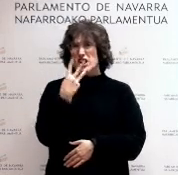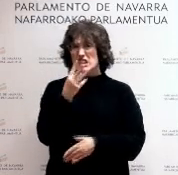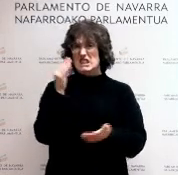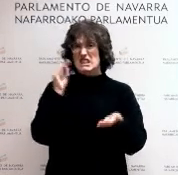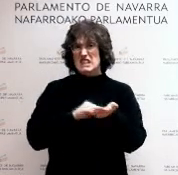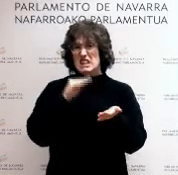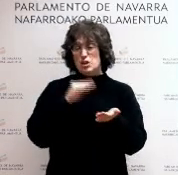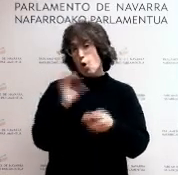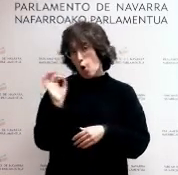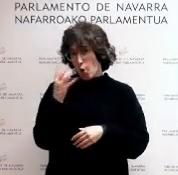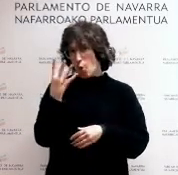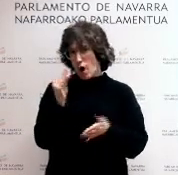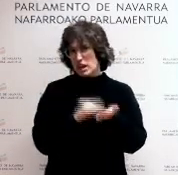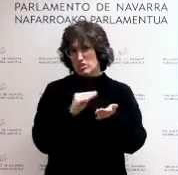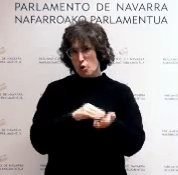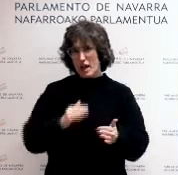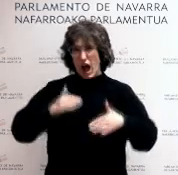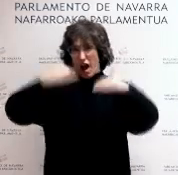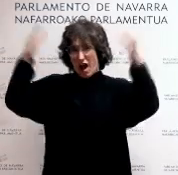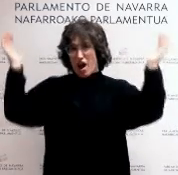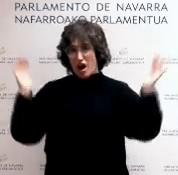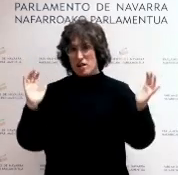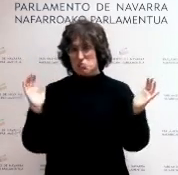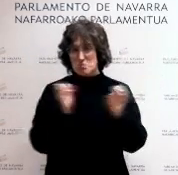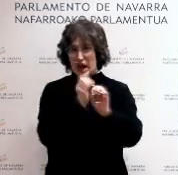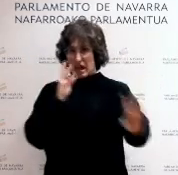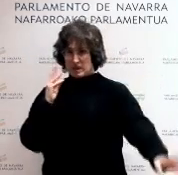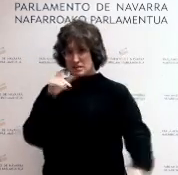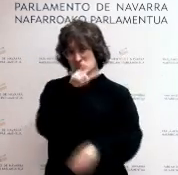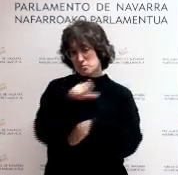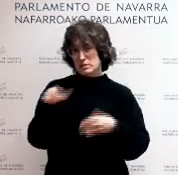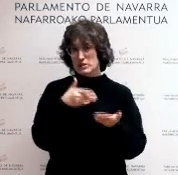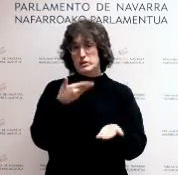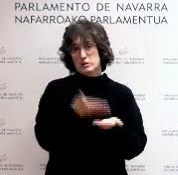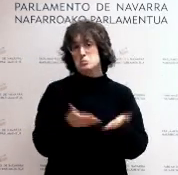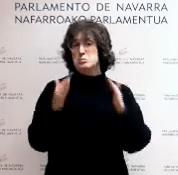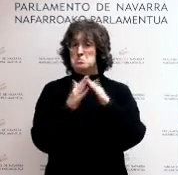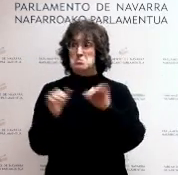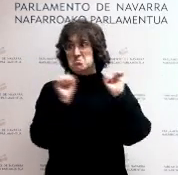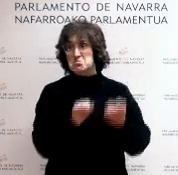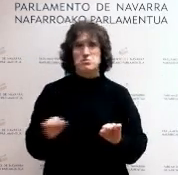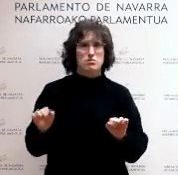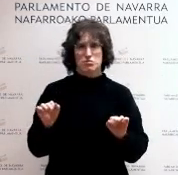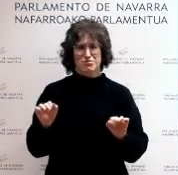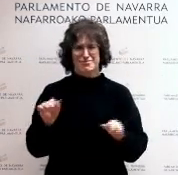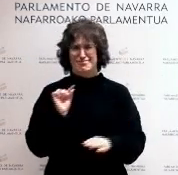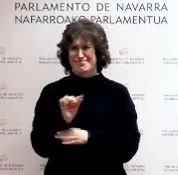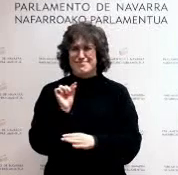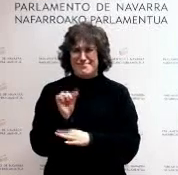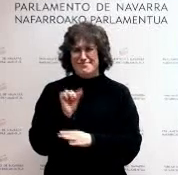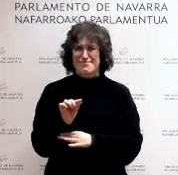cuadriplicado, la lista de demandantes de vivienda protegida. Y criticando a esa oposición, a ese gobierno de